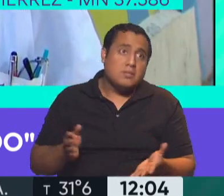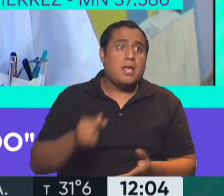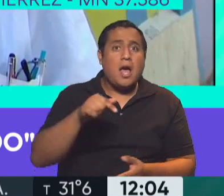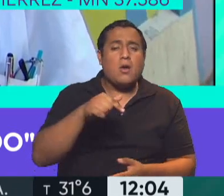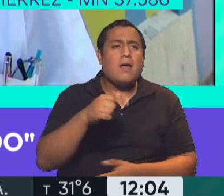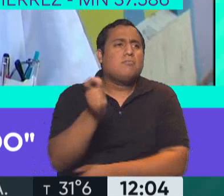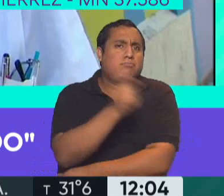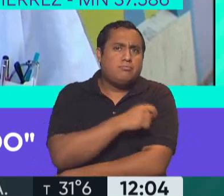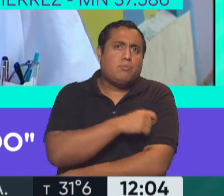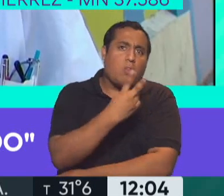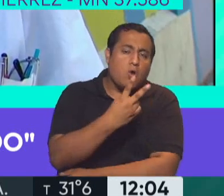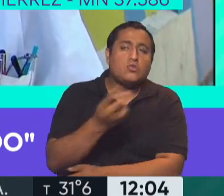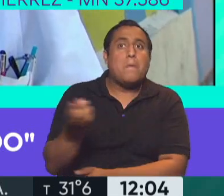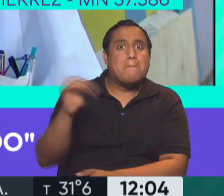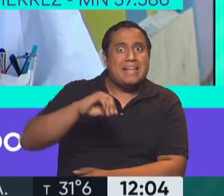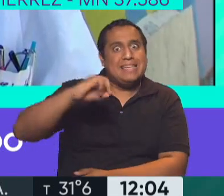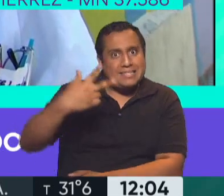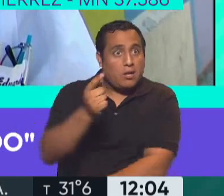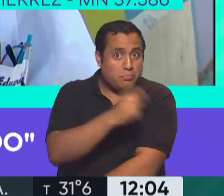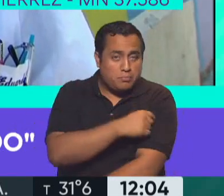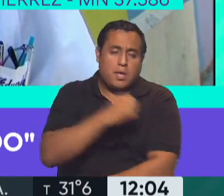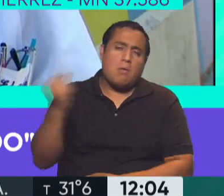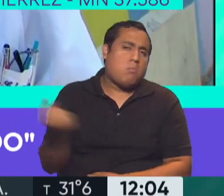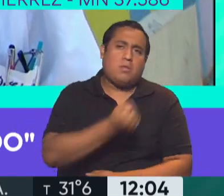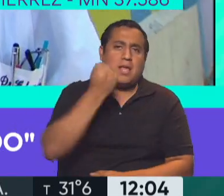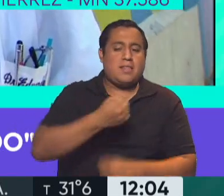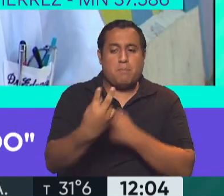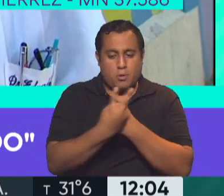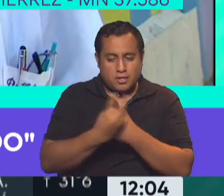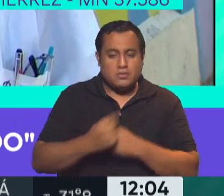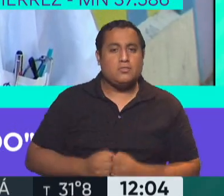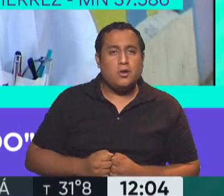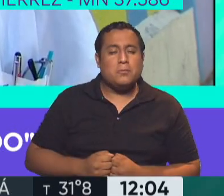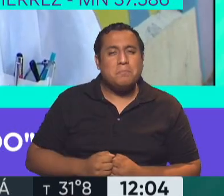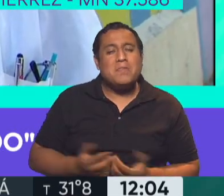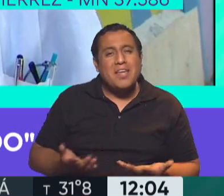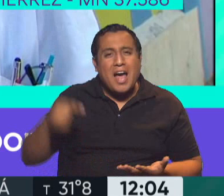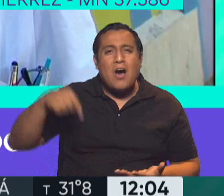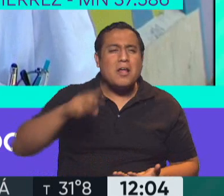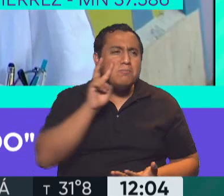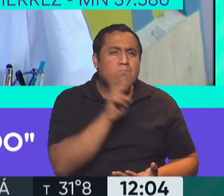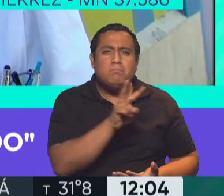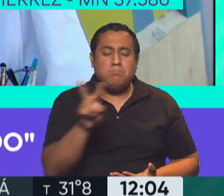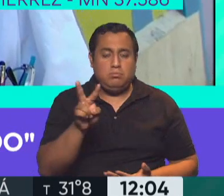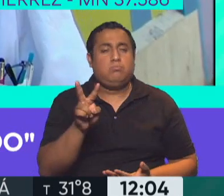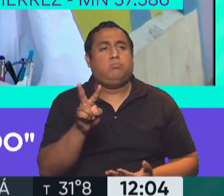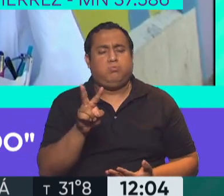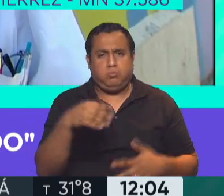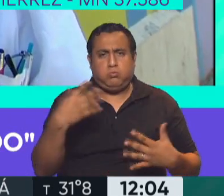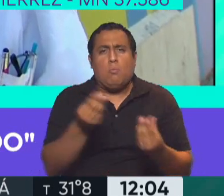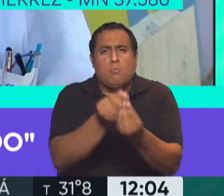y especialmente con el refuerzo da una garantía en este aspecto. Lo que estamos viendo es un enorme número de